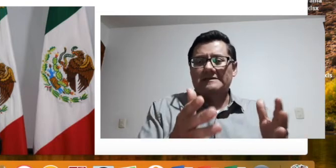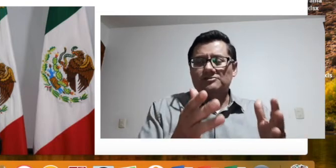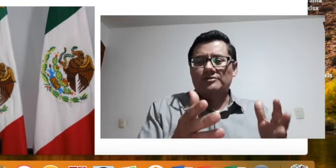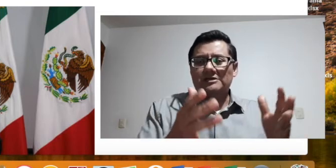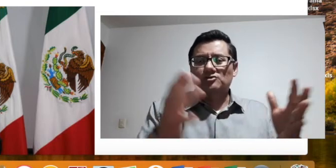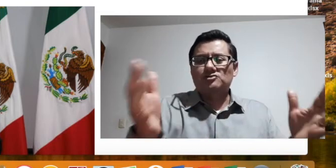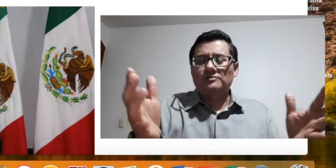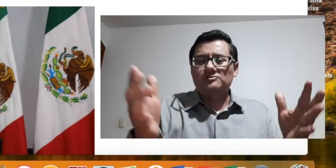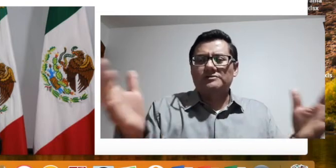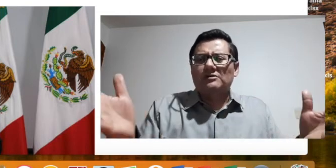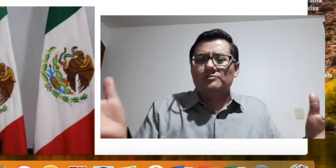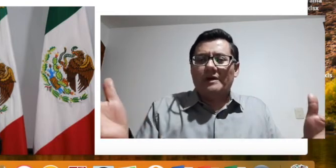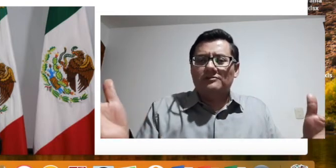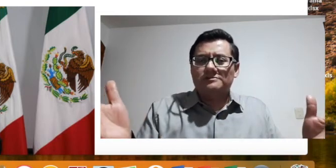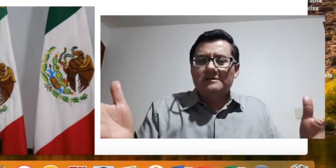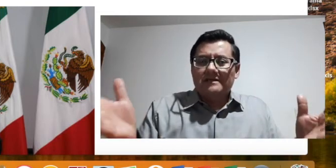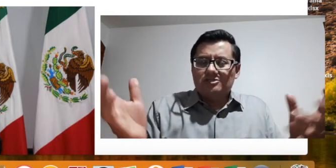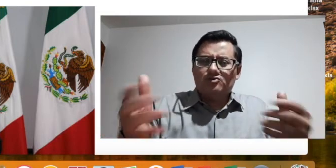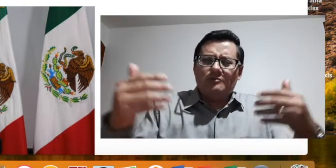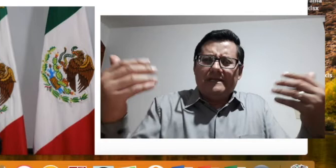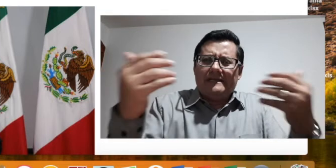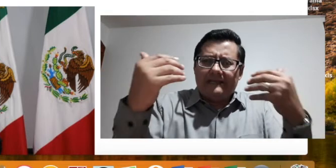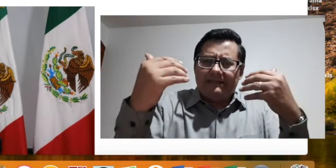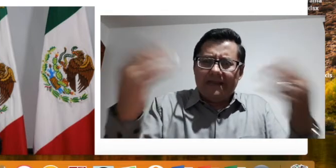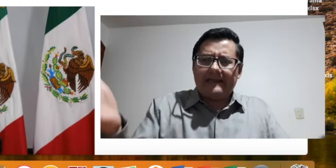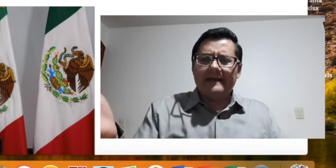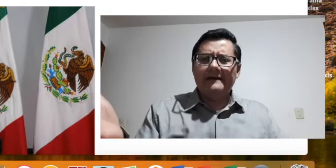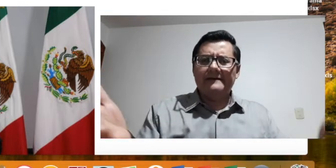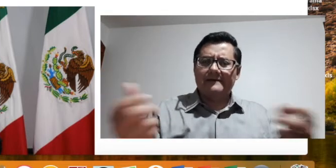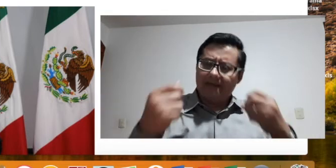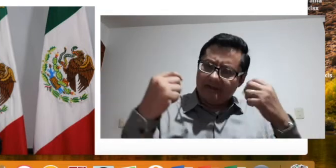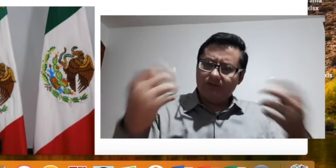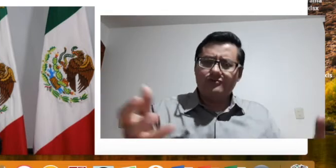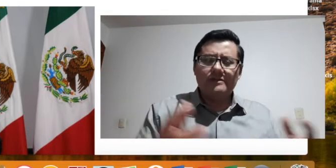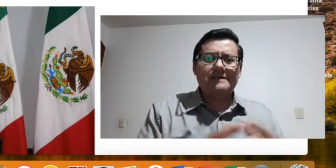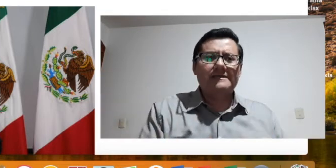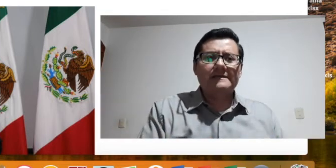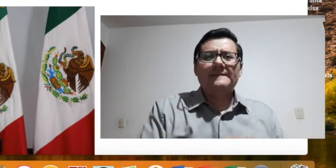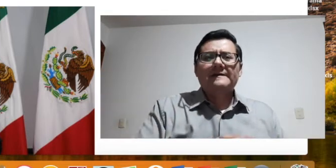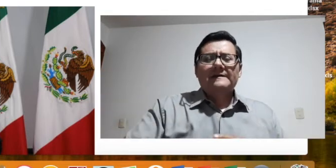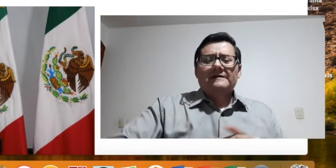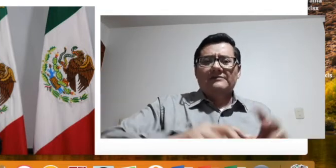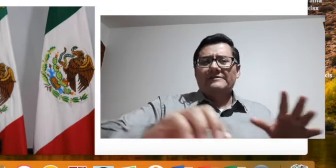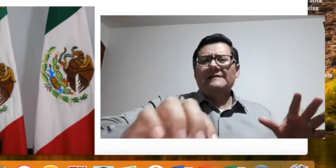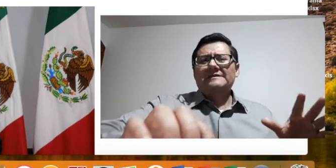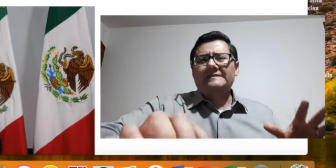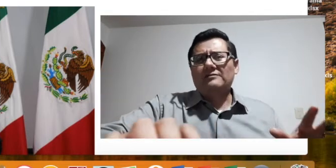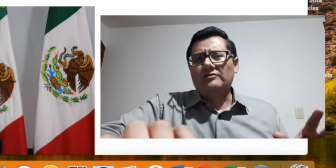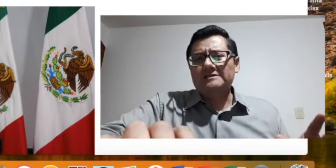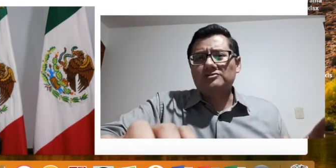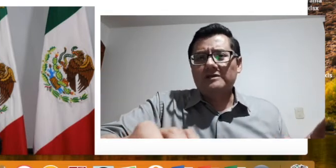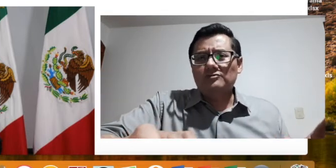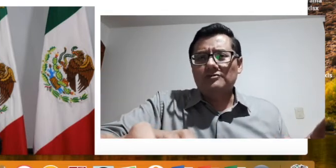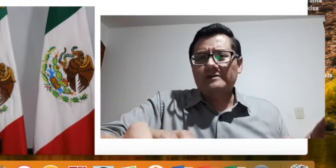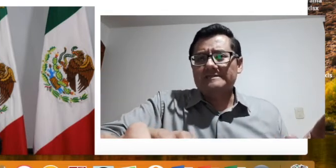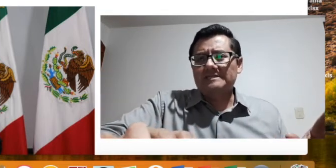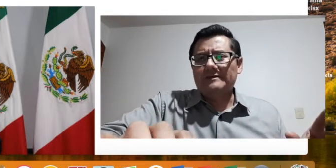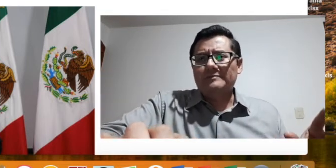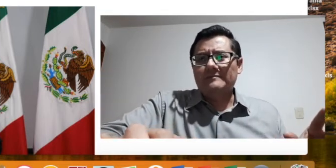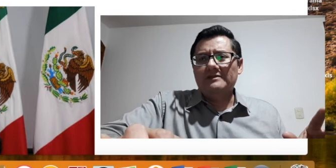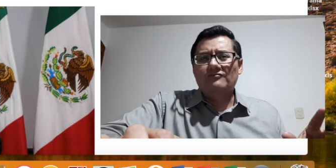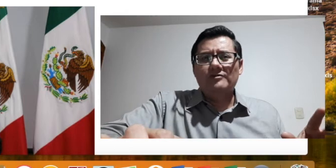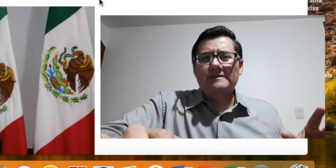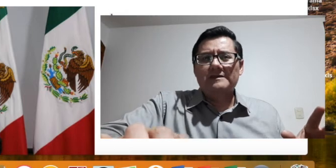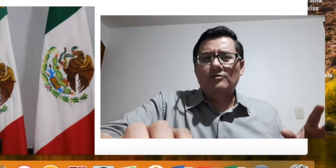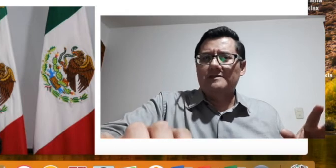ejemplo, en materia de seguridad no son resultados buenos. Es un hombre que da la cara, que habla con toda claridad. Y finalmente el Congreso de la Unión recibe